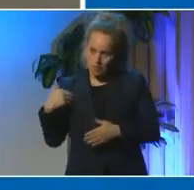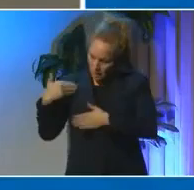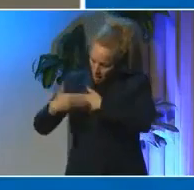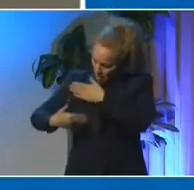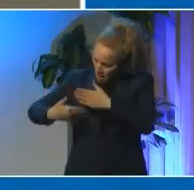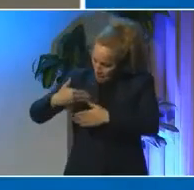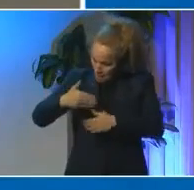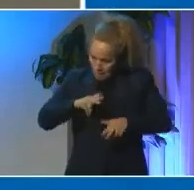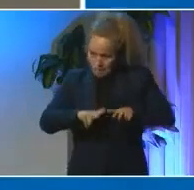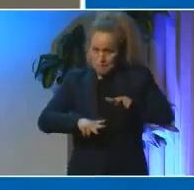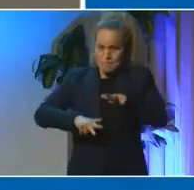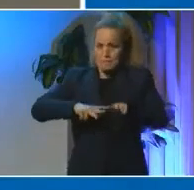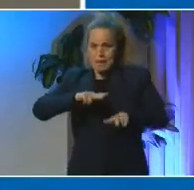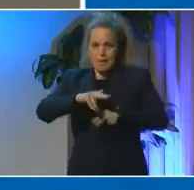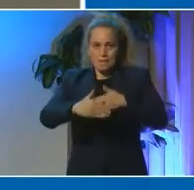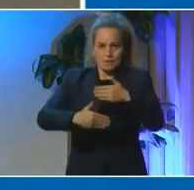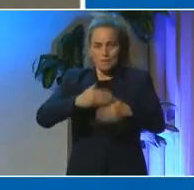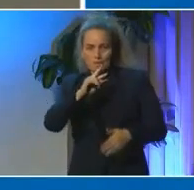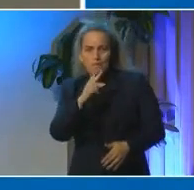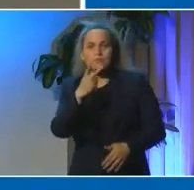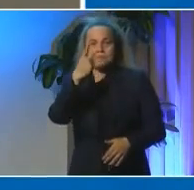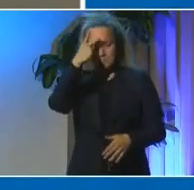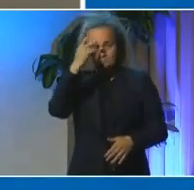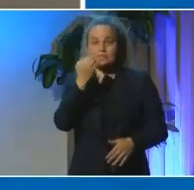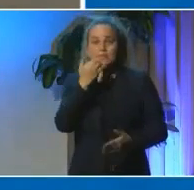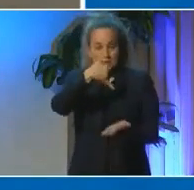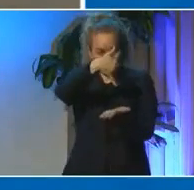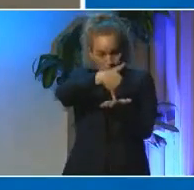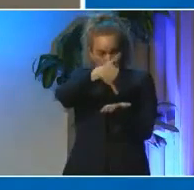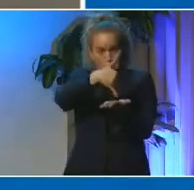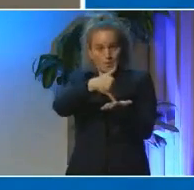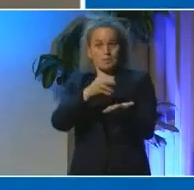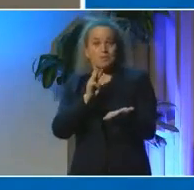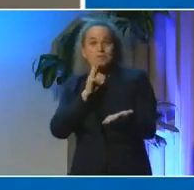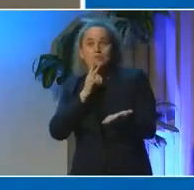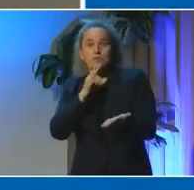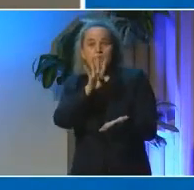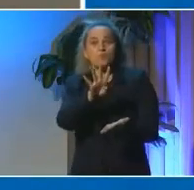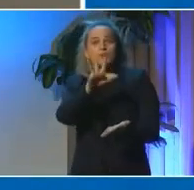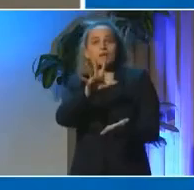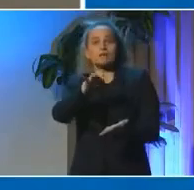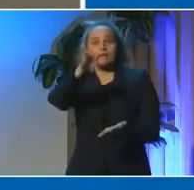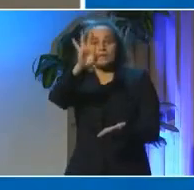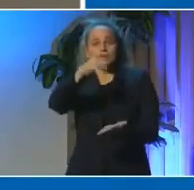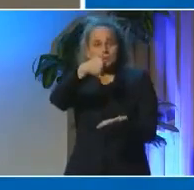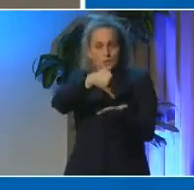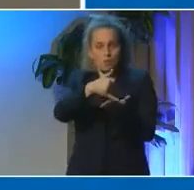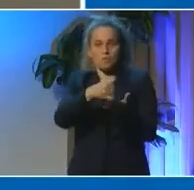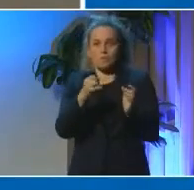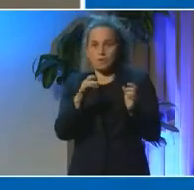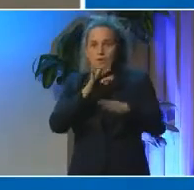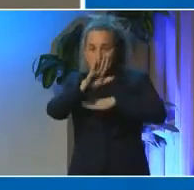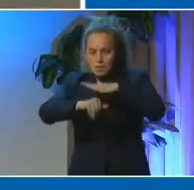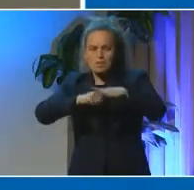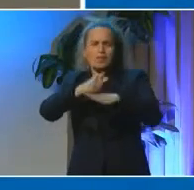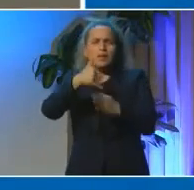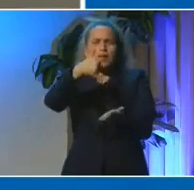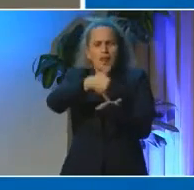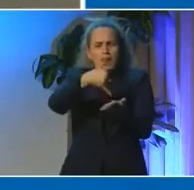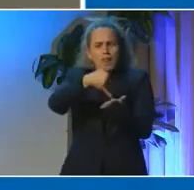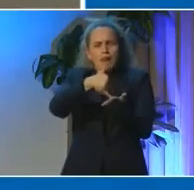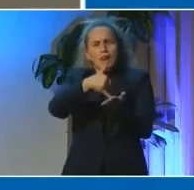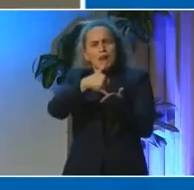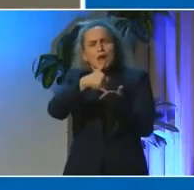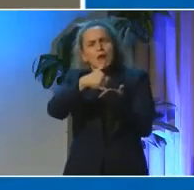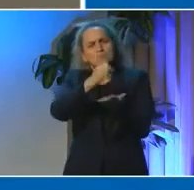transportemx porque hoy la botella de Johnny Walker tiene 45 por de vidrio reciclado es nuestra botella más liviana también por ese